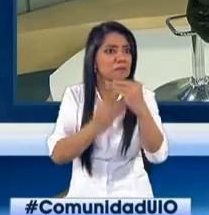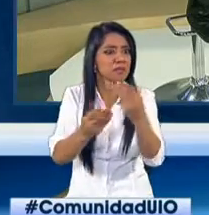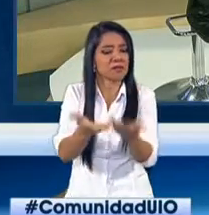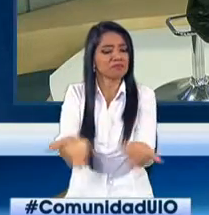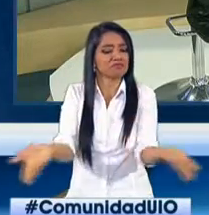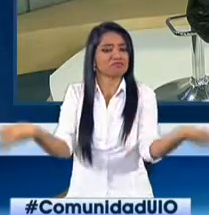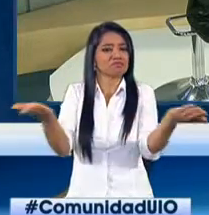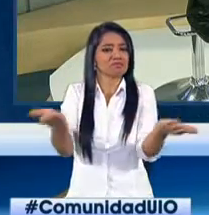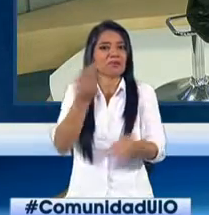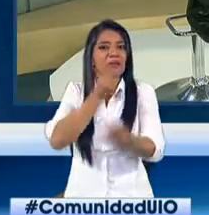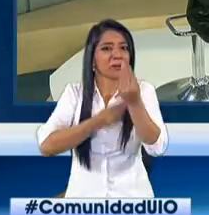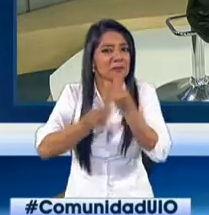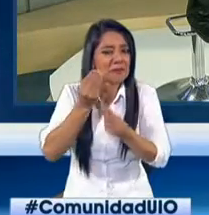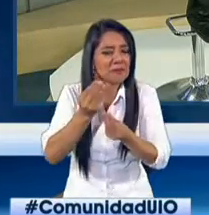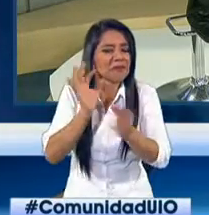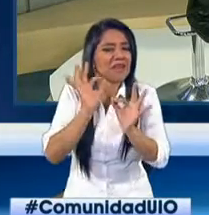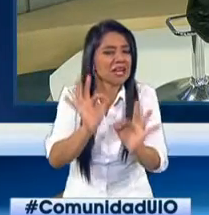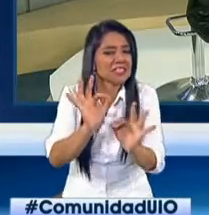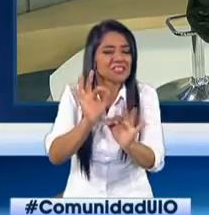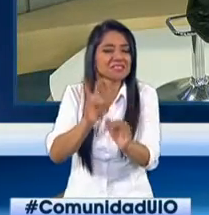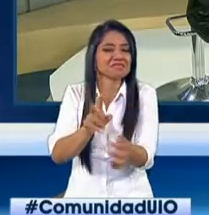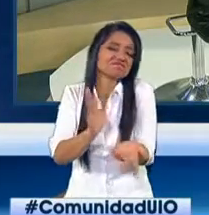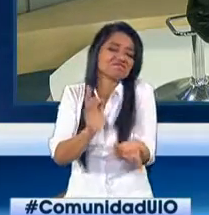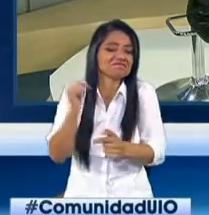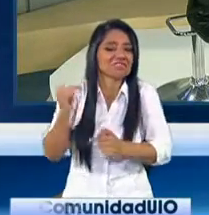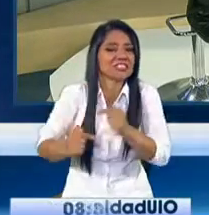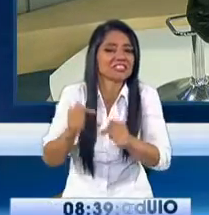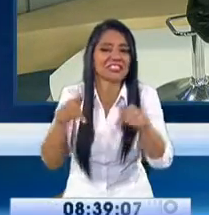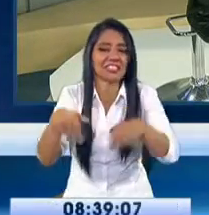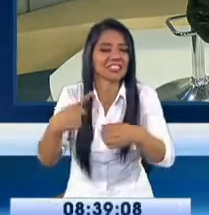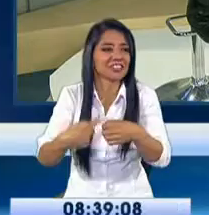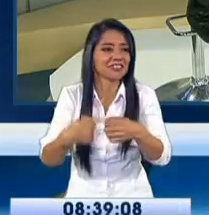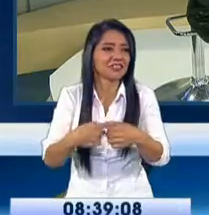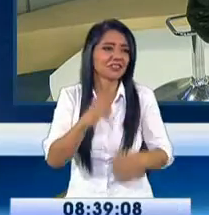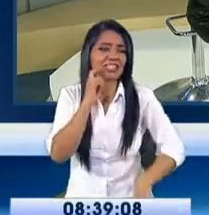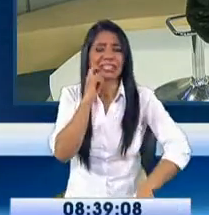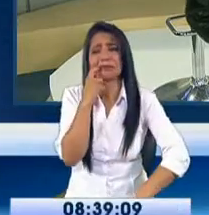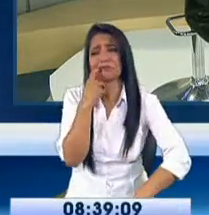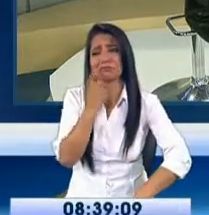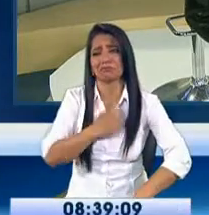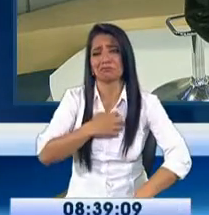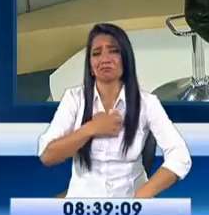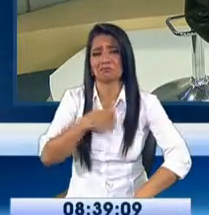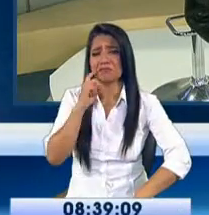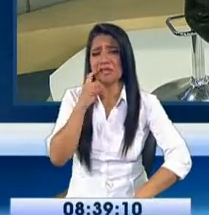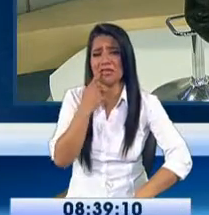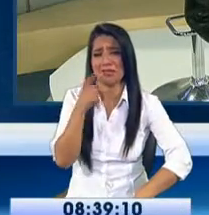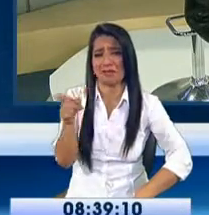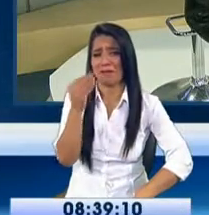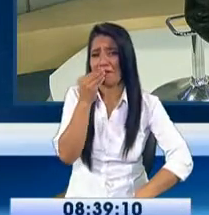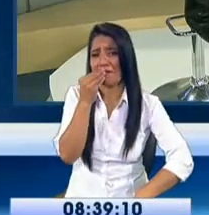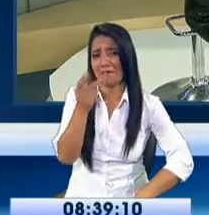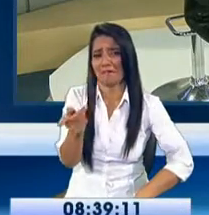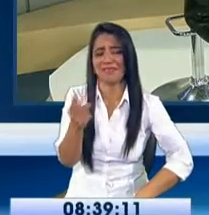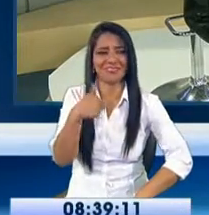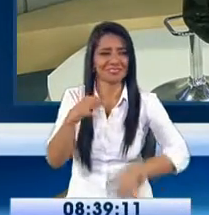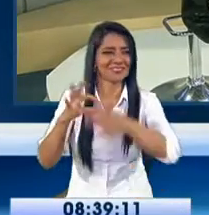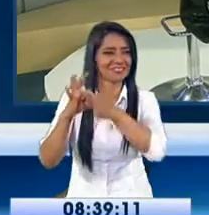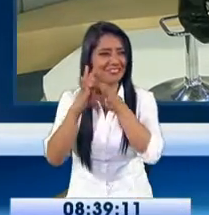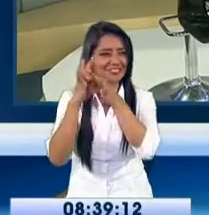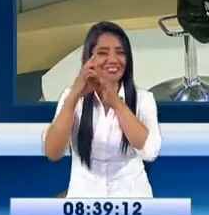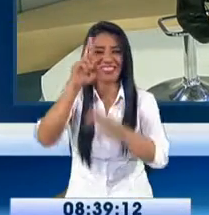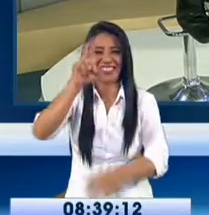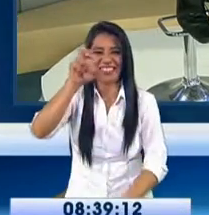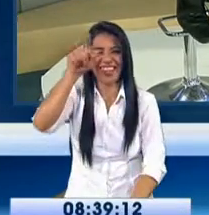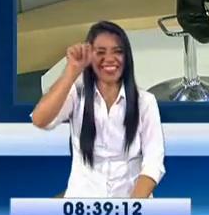de gastronomía típica por estas fiestas distintas semillas ya está pues ahí lo esté queridos compañeros reinan ordóñez aquí le